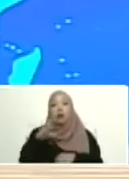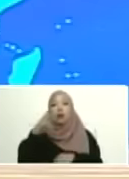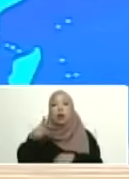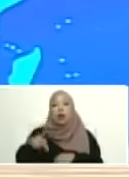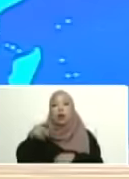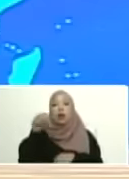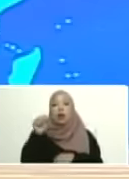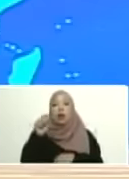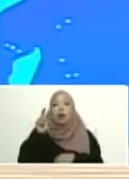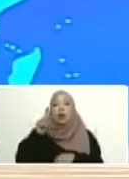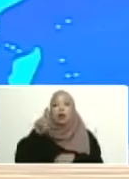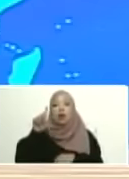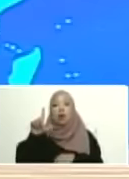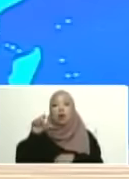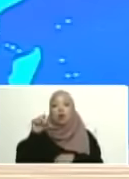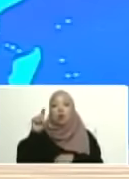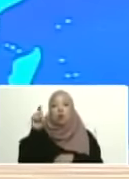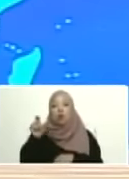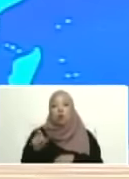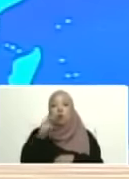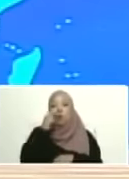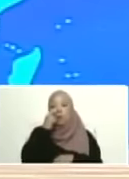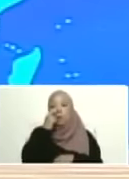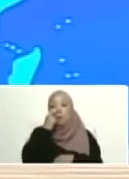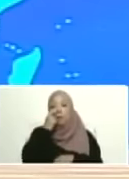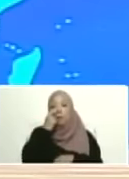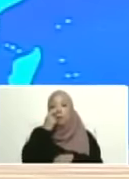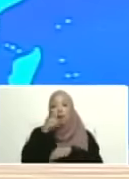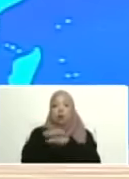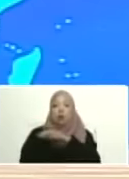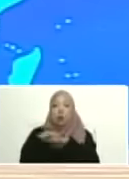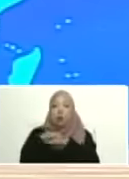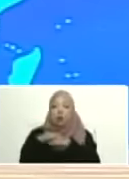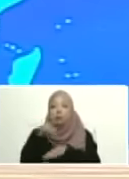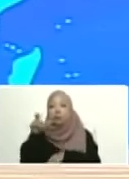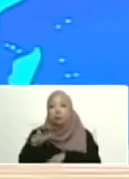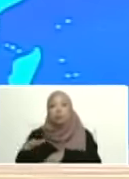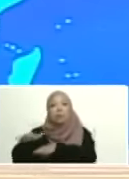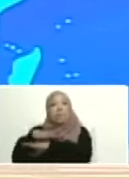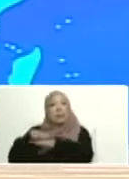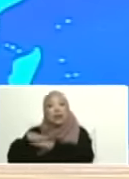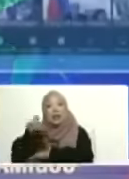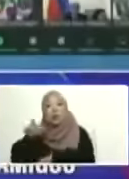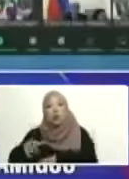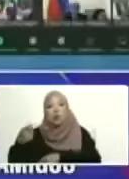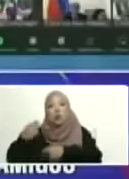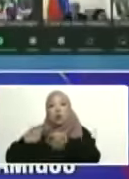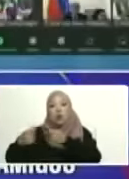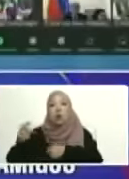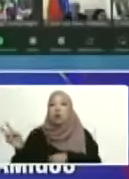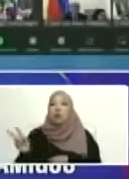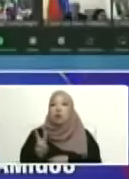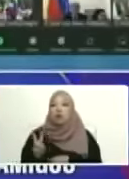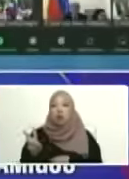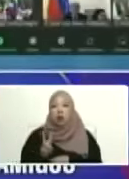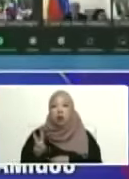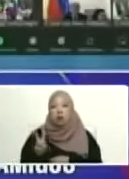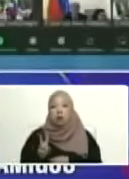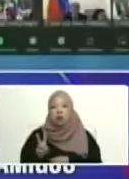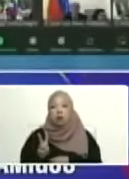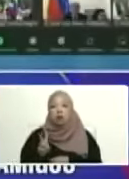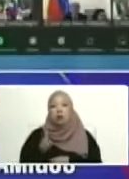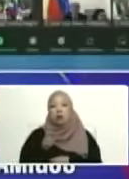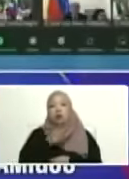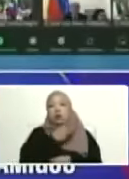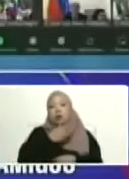Carolyn Rodríguez Birquet y el ministro del Poder Popular para Relaciones Exteriores de la República Bolivariana de Venezuela, su